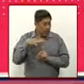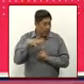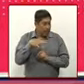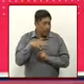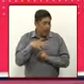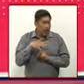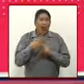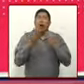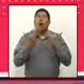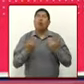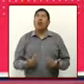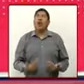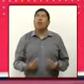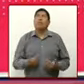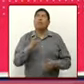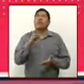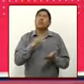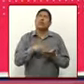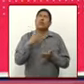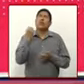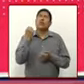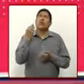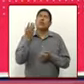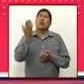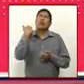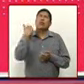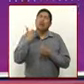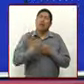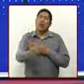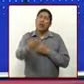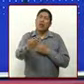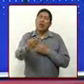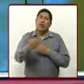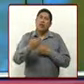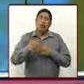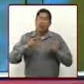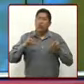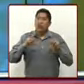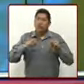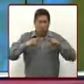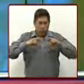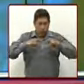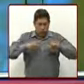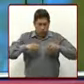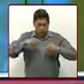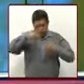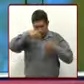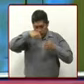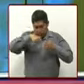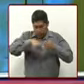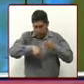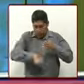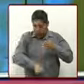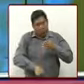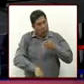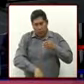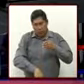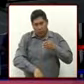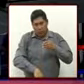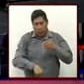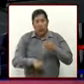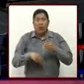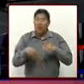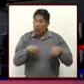contexto. Actualmente, desde el 2014 en adelante no se ha tenido exploración, no se ha tenido explotación y eso ha hecho que bajen los recursos, baje